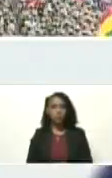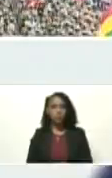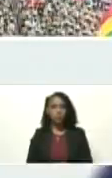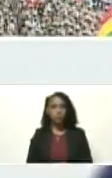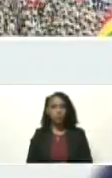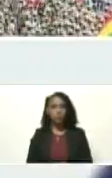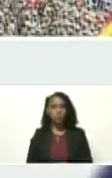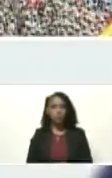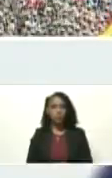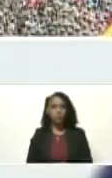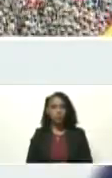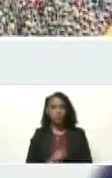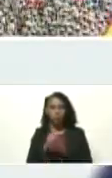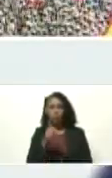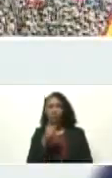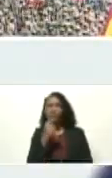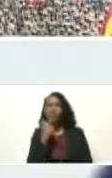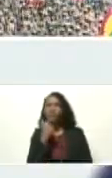¿Qué dices tú?